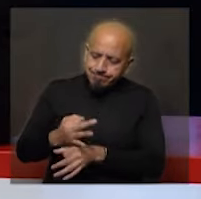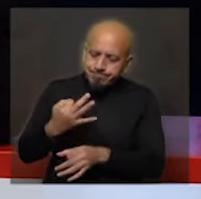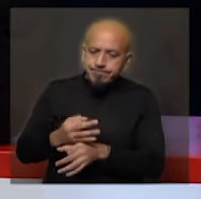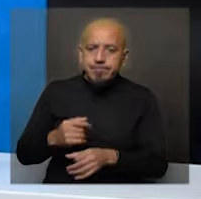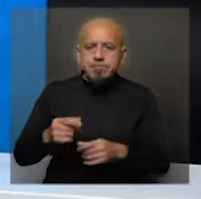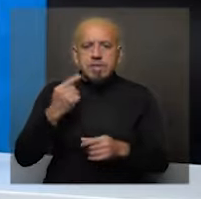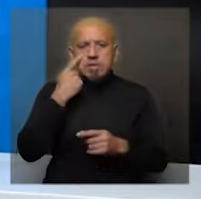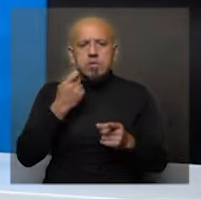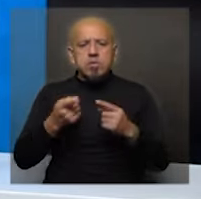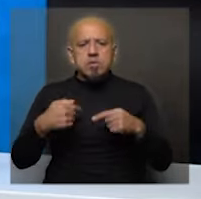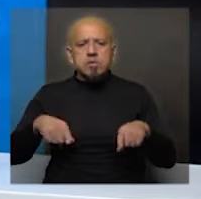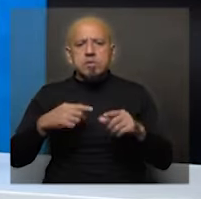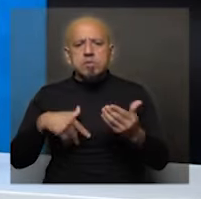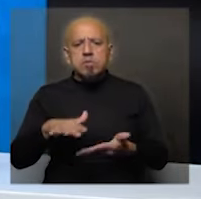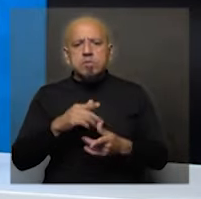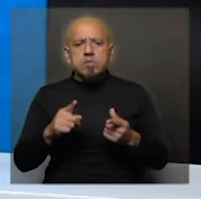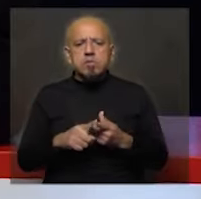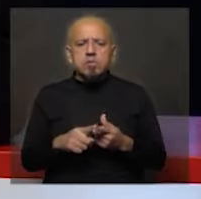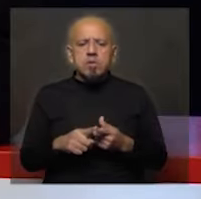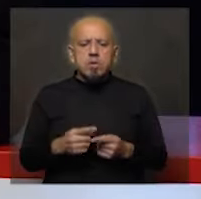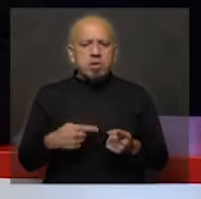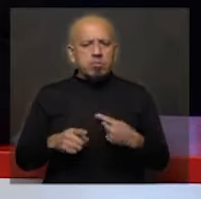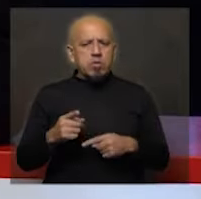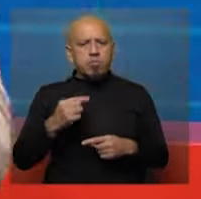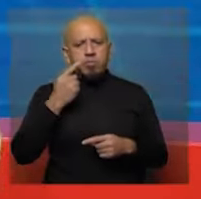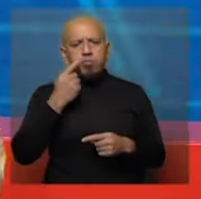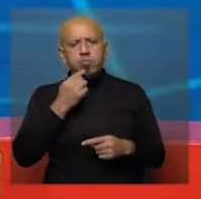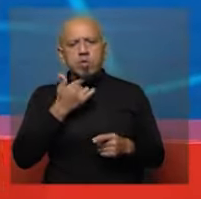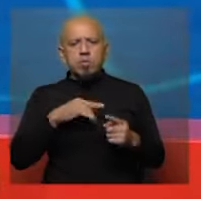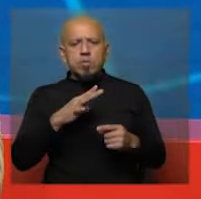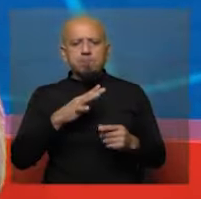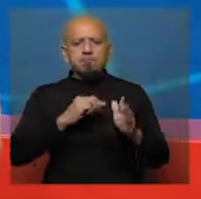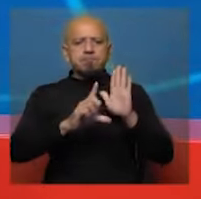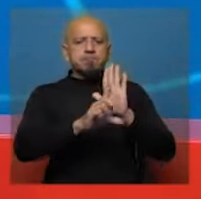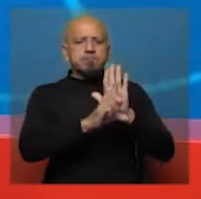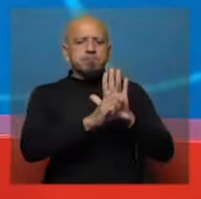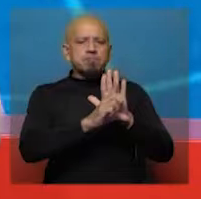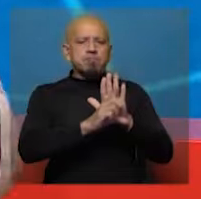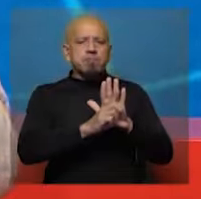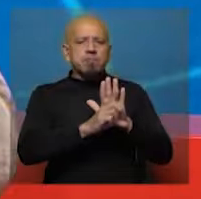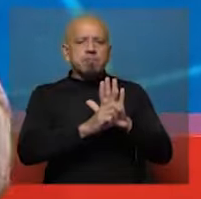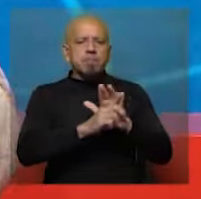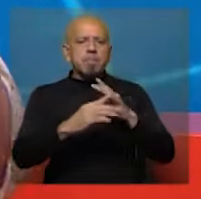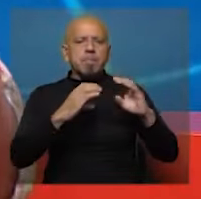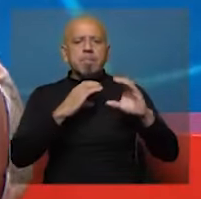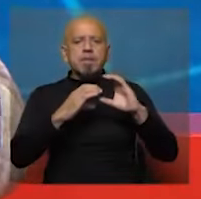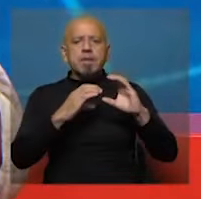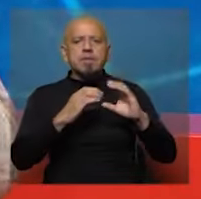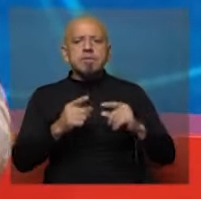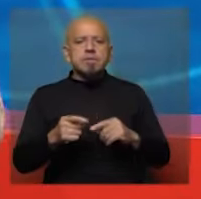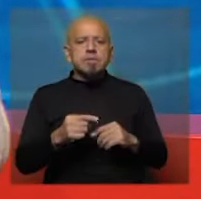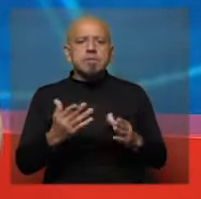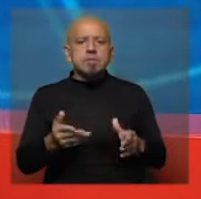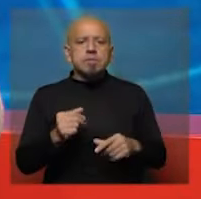ejemplo detectar ese tipo de situaciones pero por ejemplo tenemos una ley de comunica que habilita